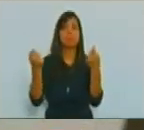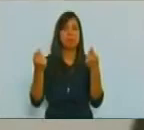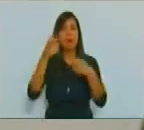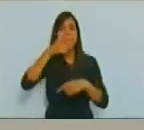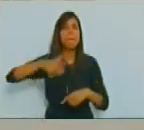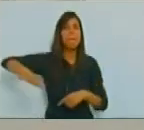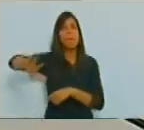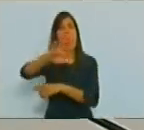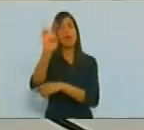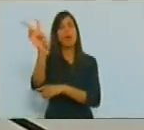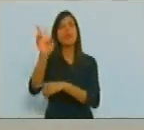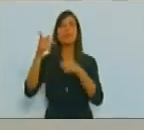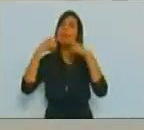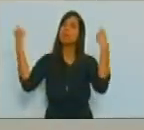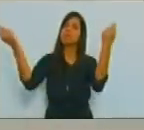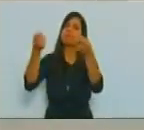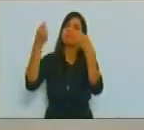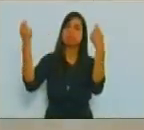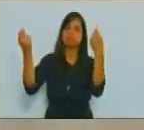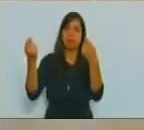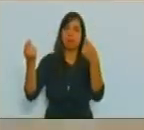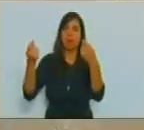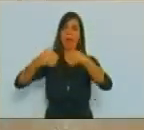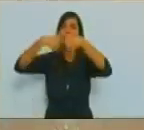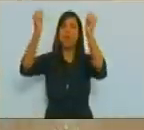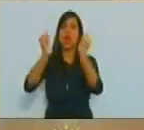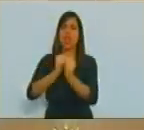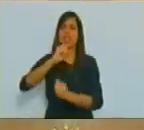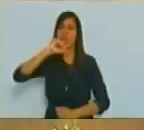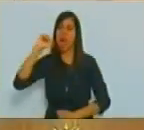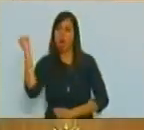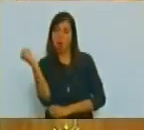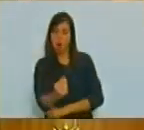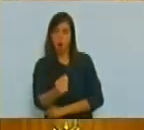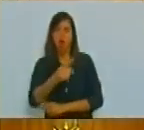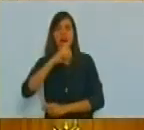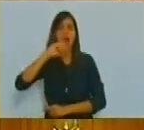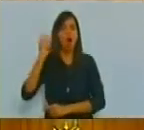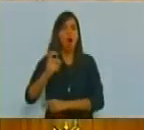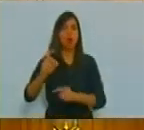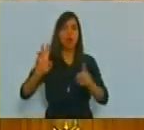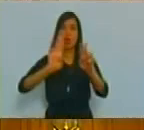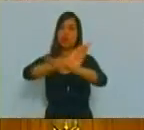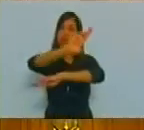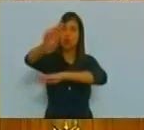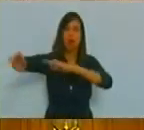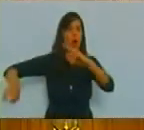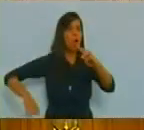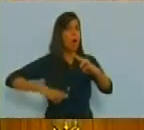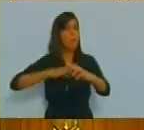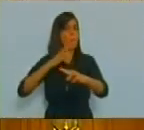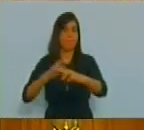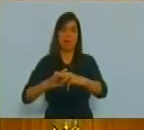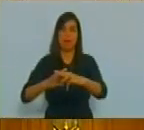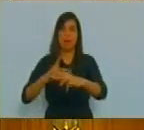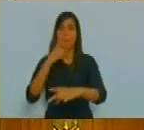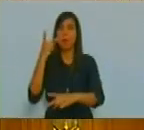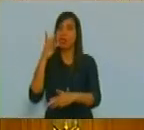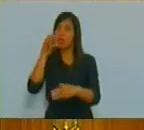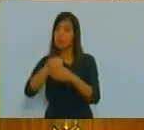venezolano y al mundo que no puede ser más nunca el asesinato y la muerte como un arma utilizada para la acción política